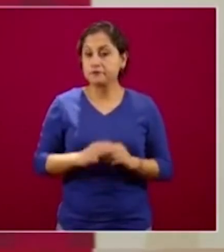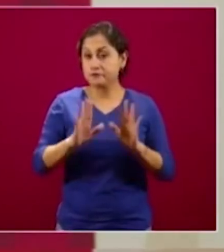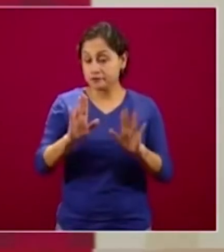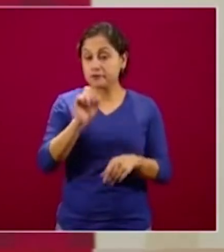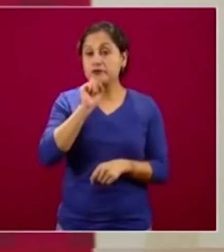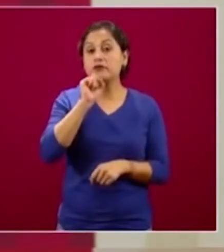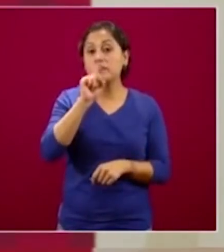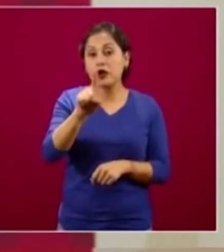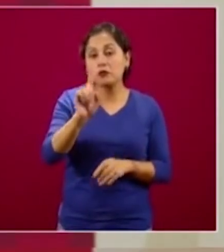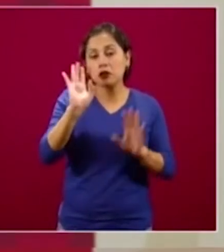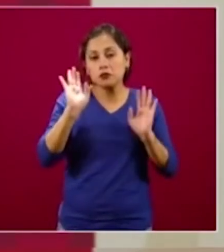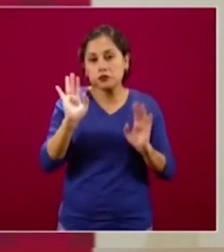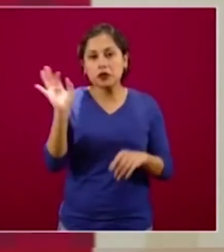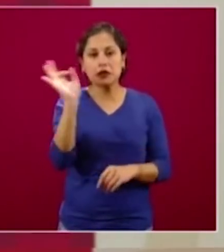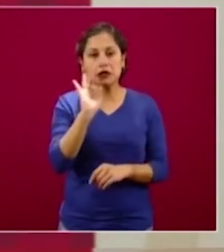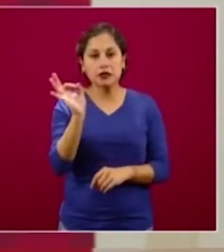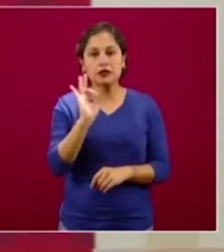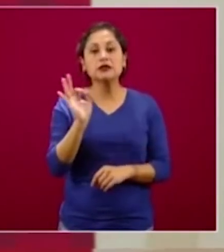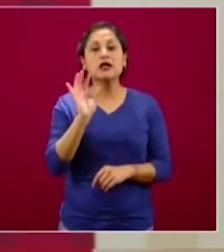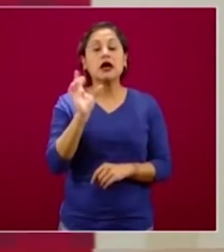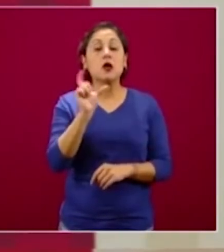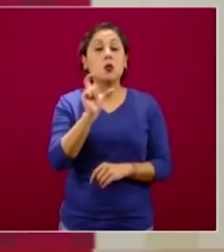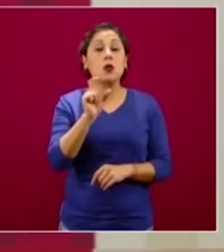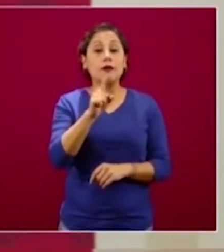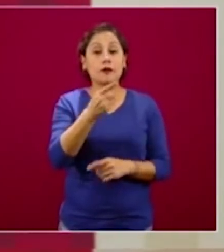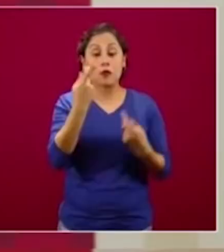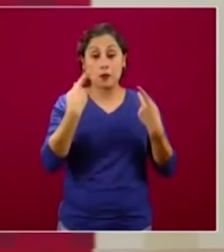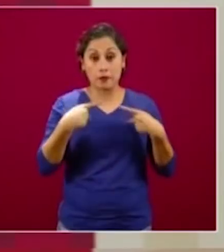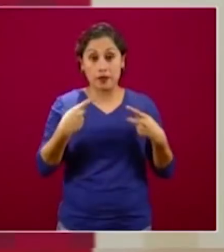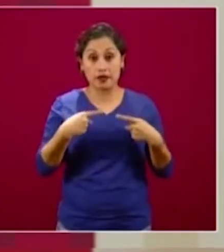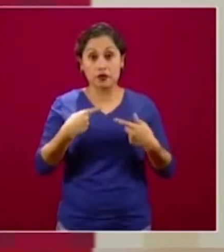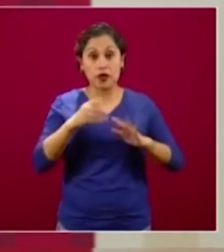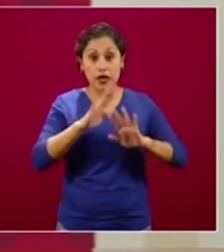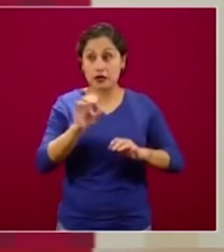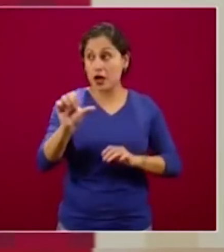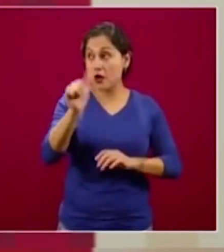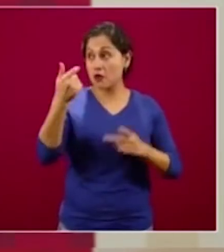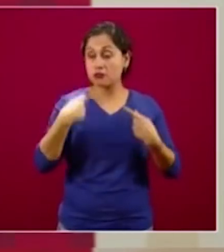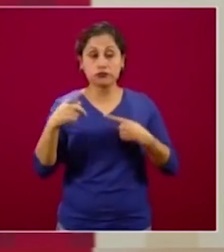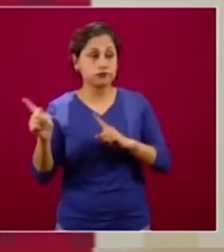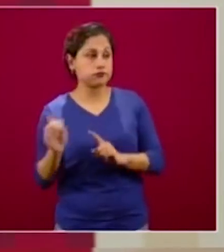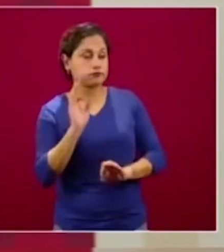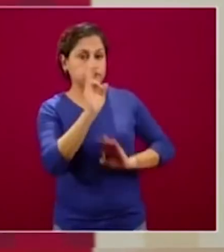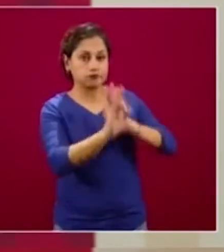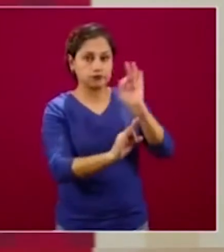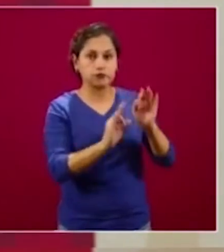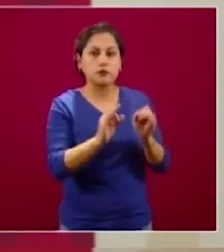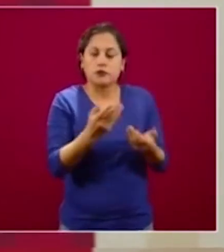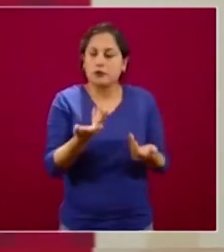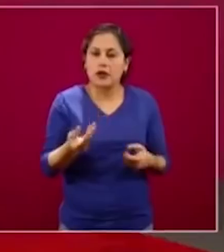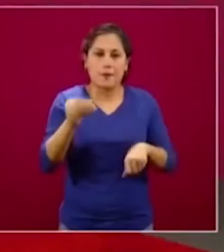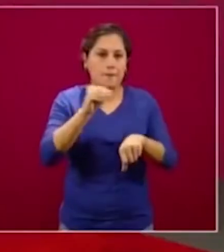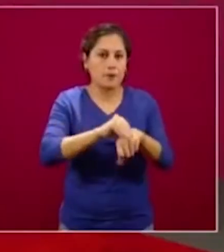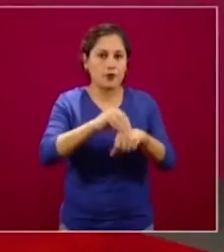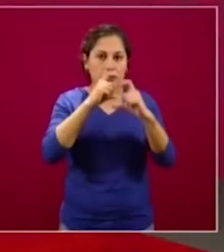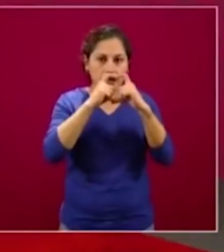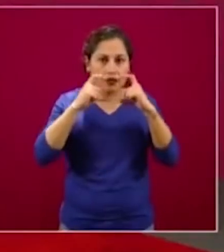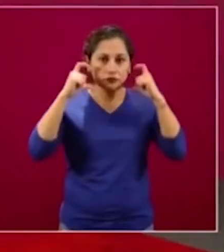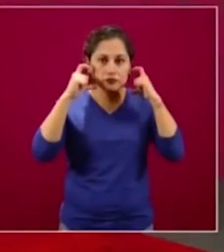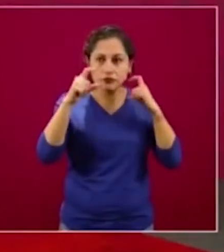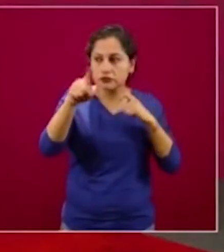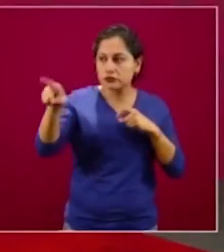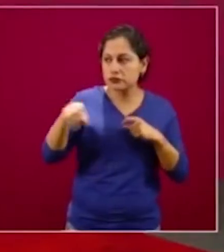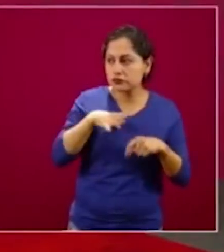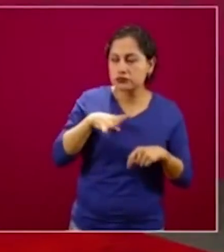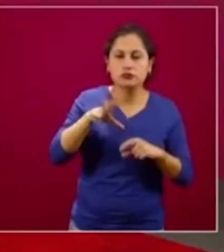auxiliar, se puede, una vez que se asegura que la persona está siendo asistida, por supuesto, ponerle un cubrebocas si está disponible, si no está